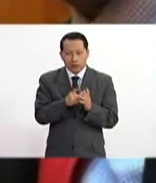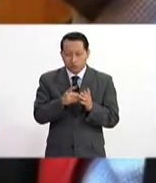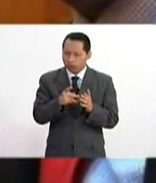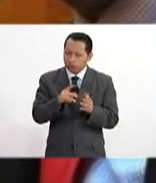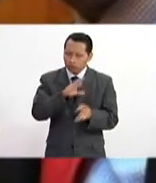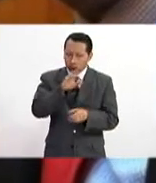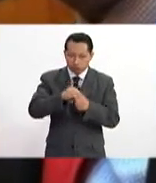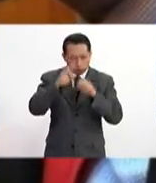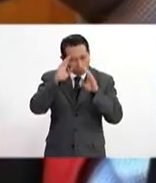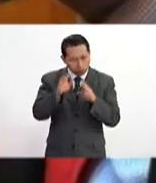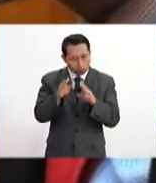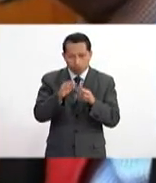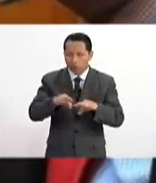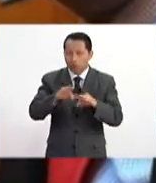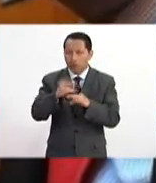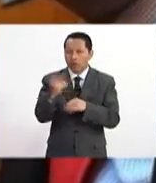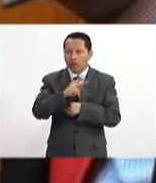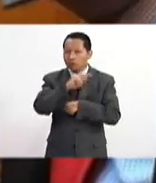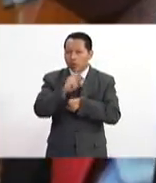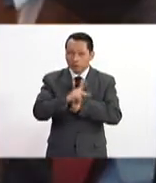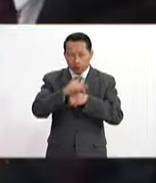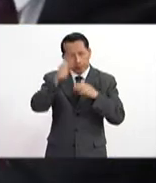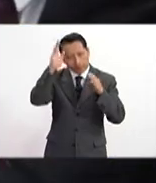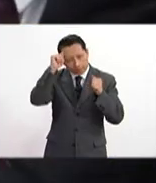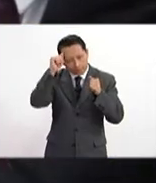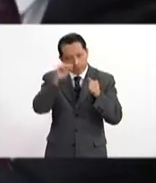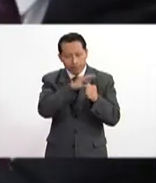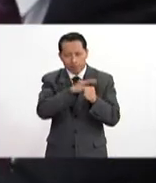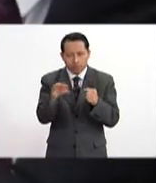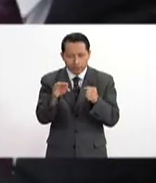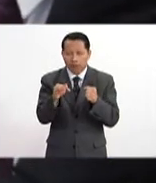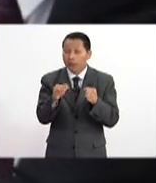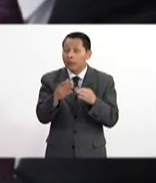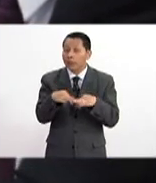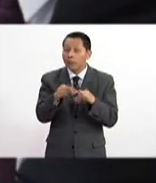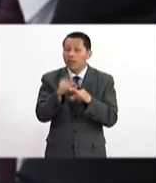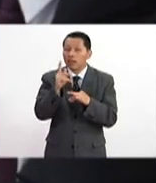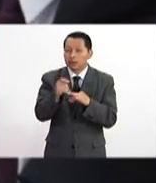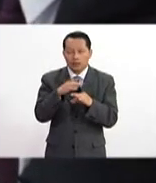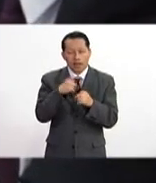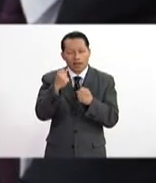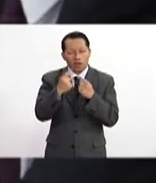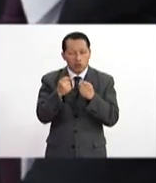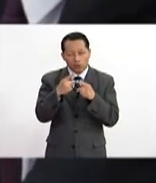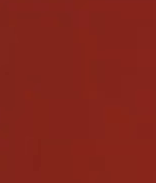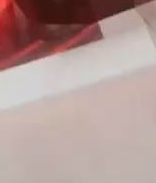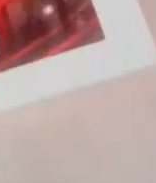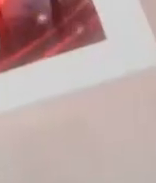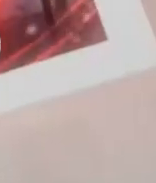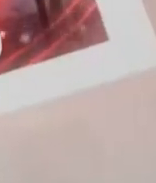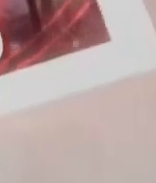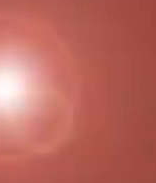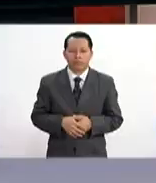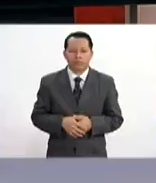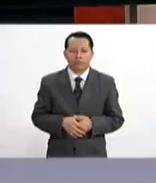ambos países construyan consensos para abordar los retos comunes, incluido aquellos en los que tienen diferencias.